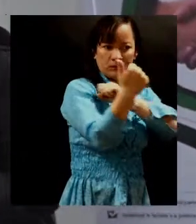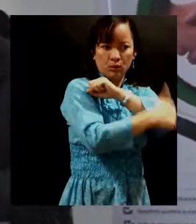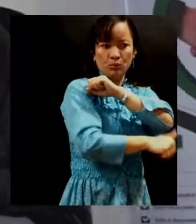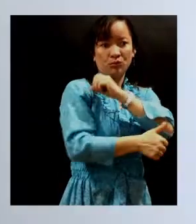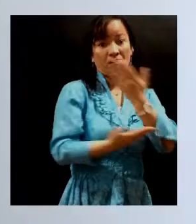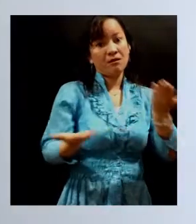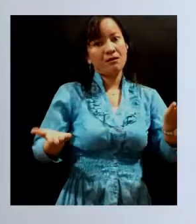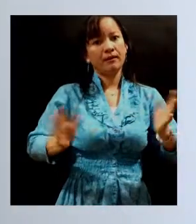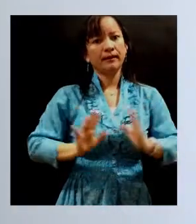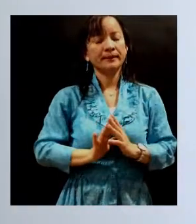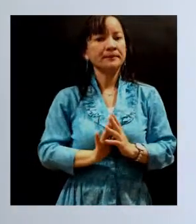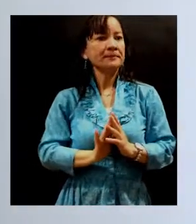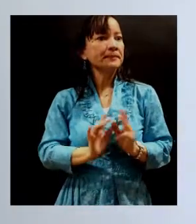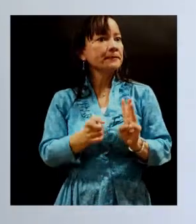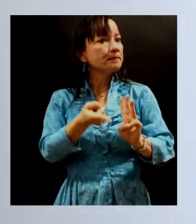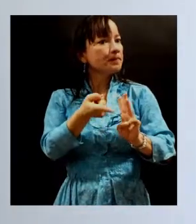boyacense.